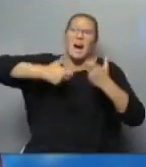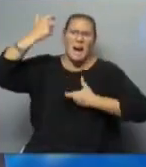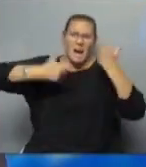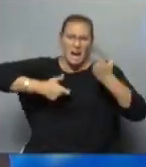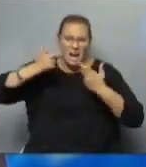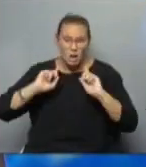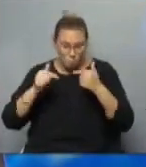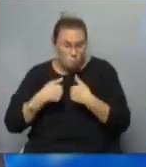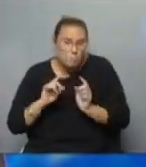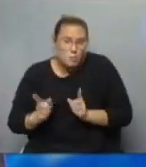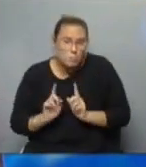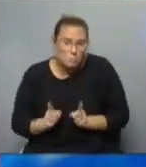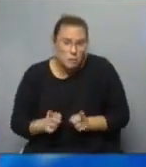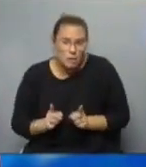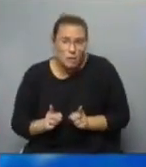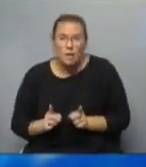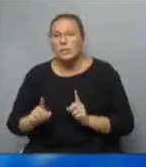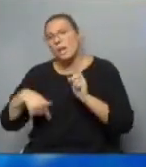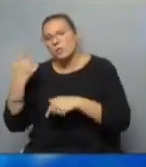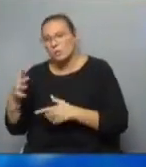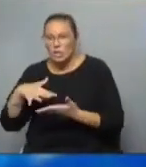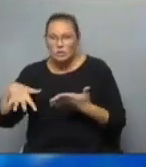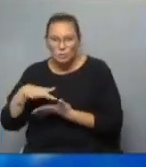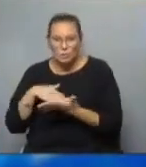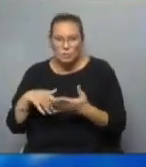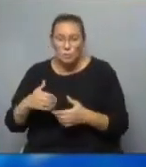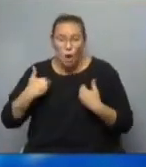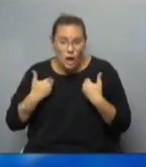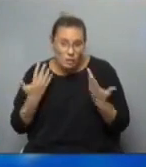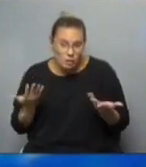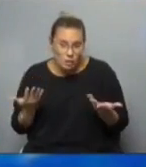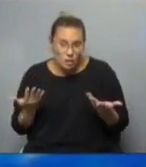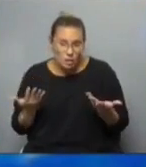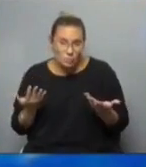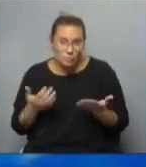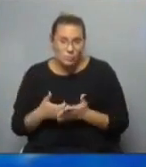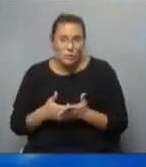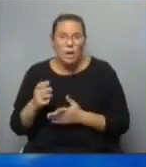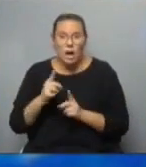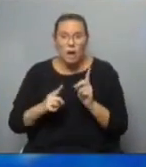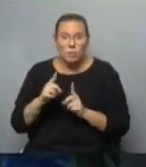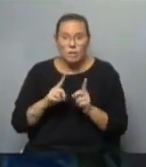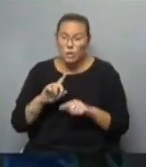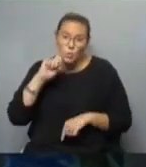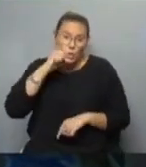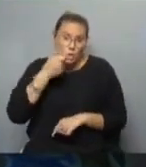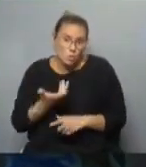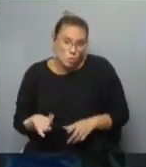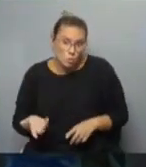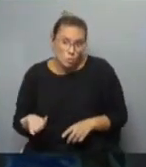de nosotras mismas, de las otras, yo qué sé, pero con alegría. Y bueno, a veces no son cosas muy lindas, yo qué